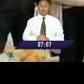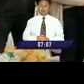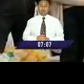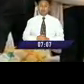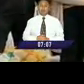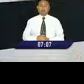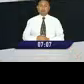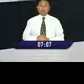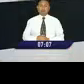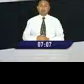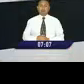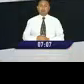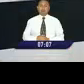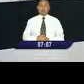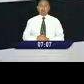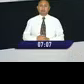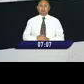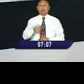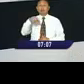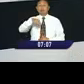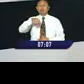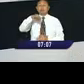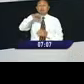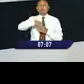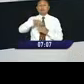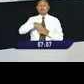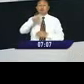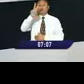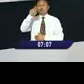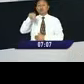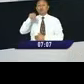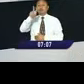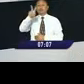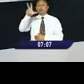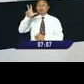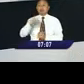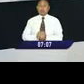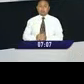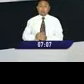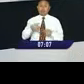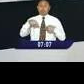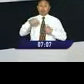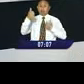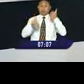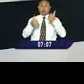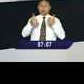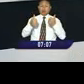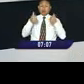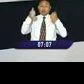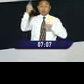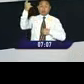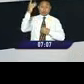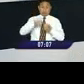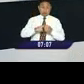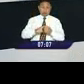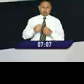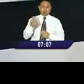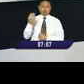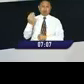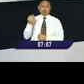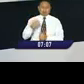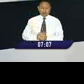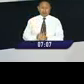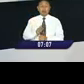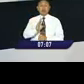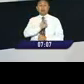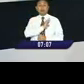Enríquez. Las elecciones seccionales del 2023 se espera al menos una decena de candidatos para la alcaldía de Quito, por lo que expertos